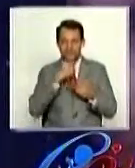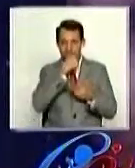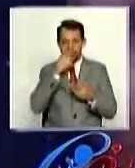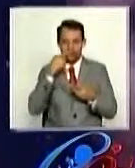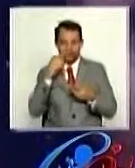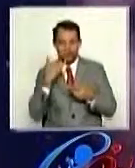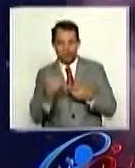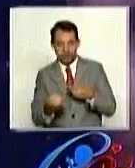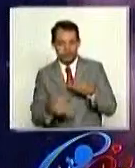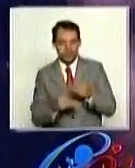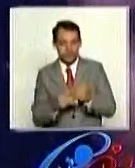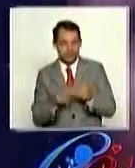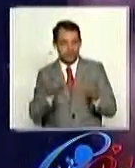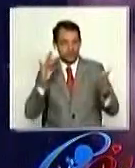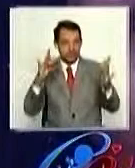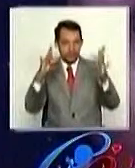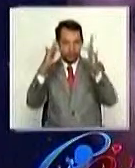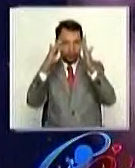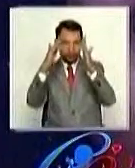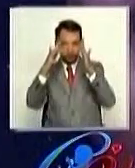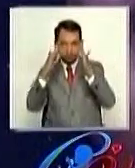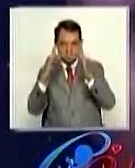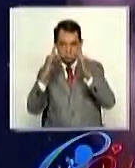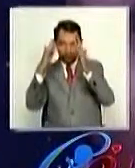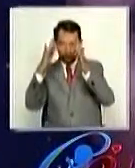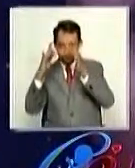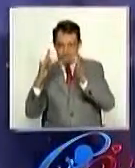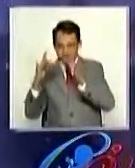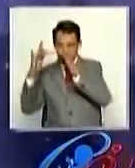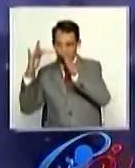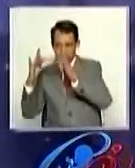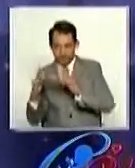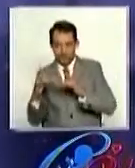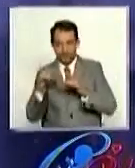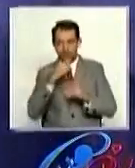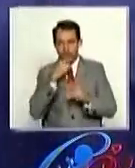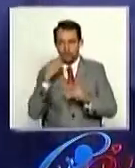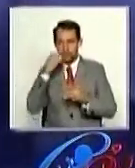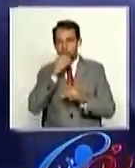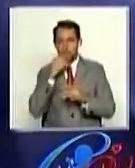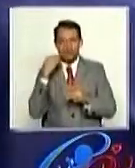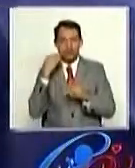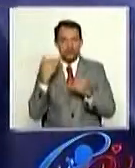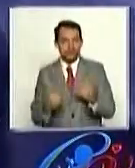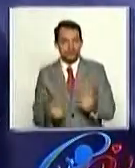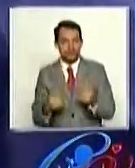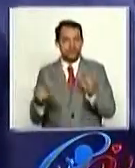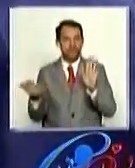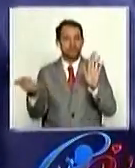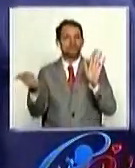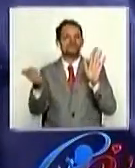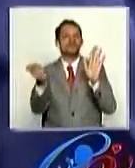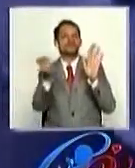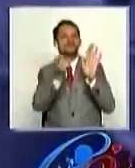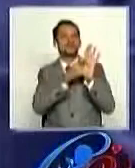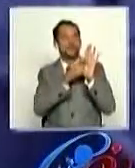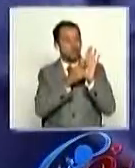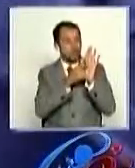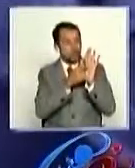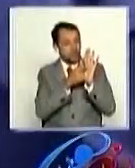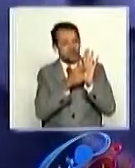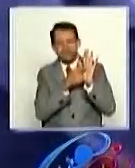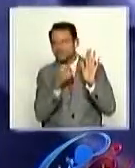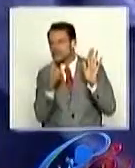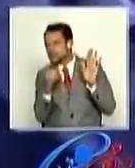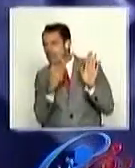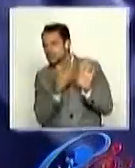una relación de todo el organismo y la cavidad oral. Y la principal herramienta que tenemos en este